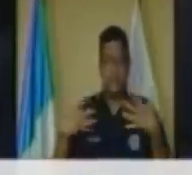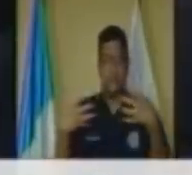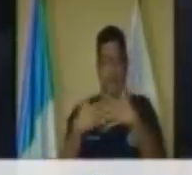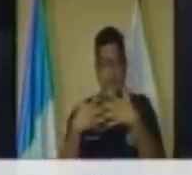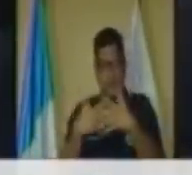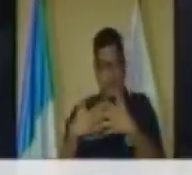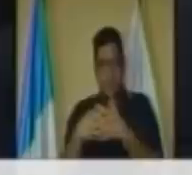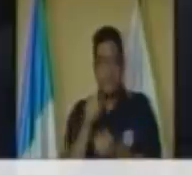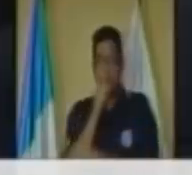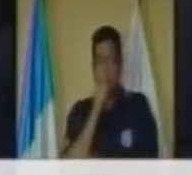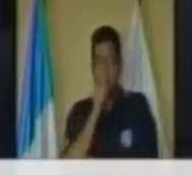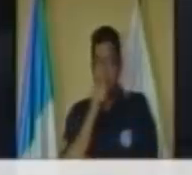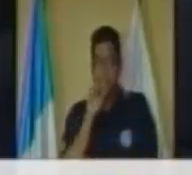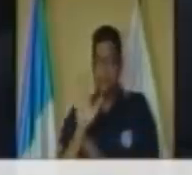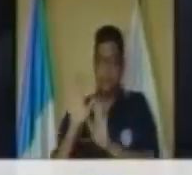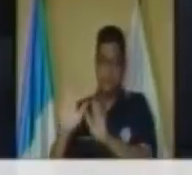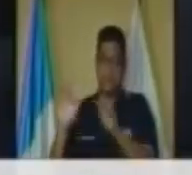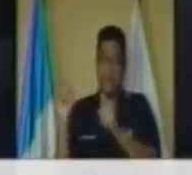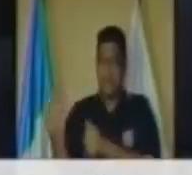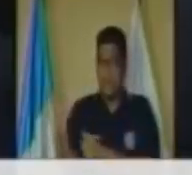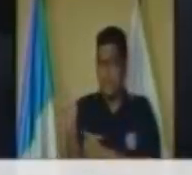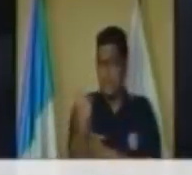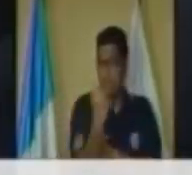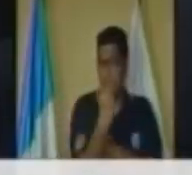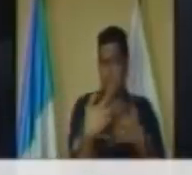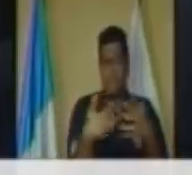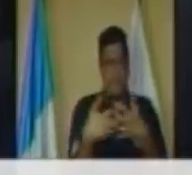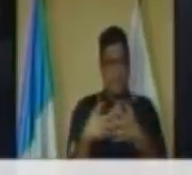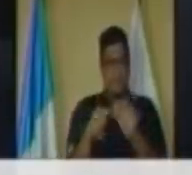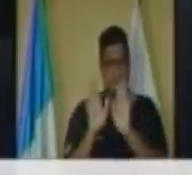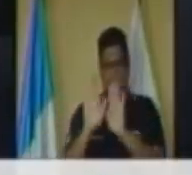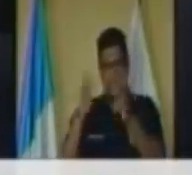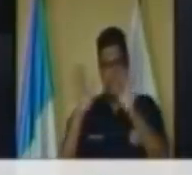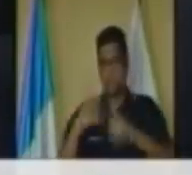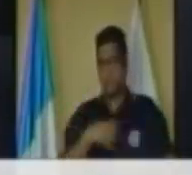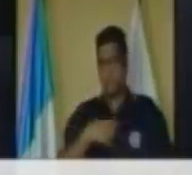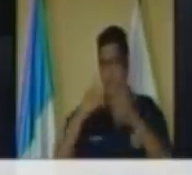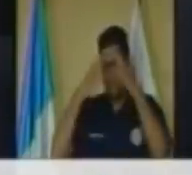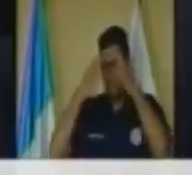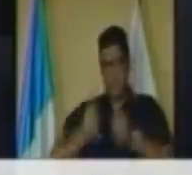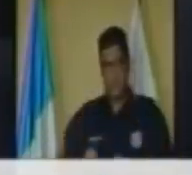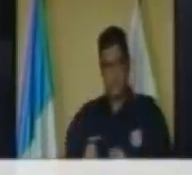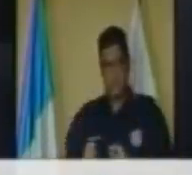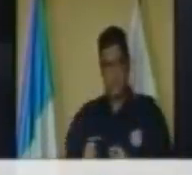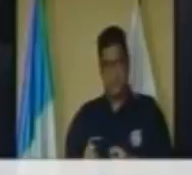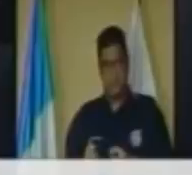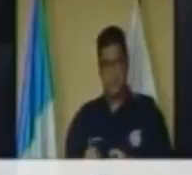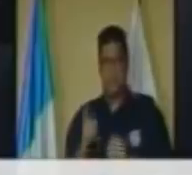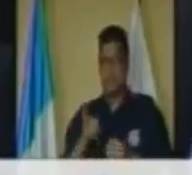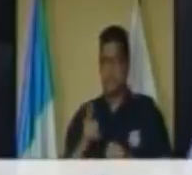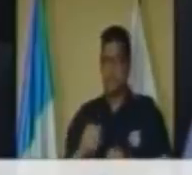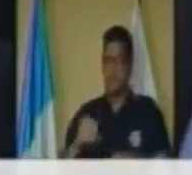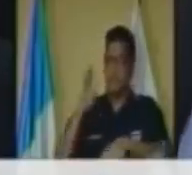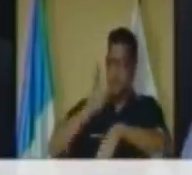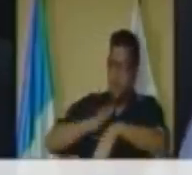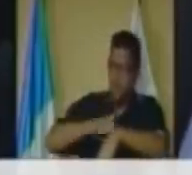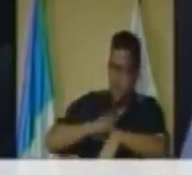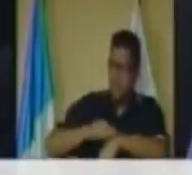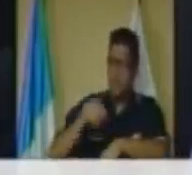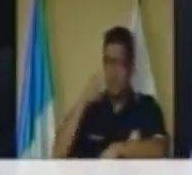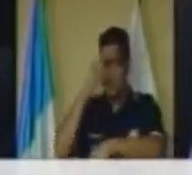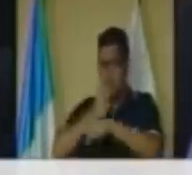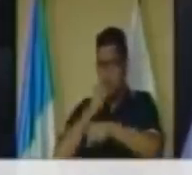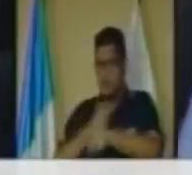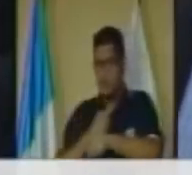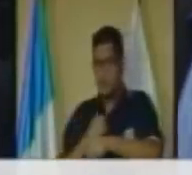CACIFE es que por favor tomen las medidas necesarias de prevención, como lo que es el lavado de manos, el